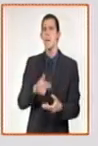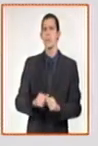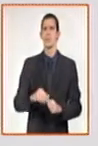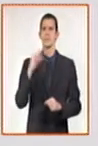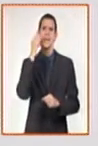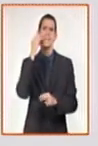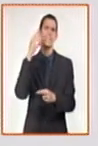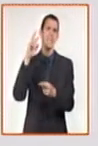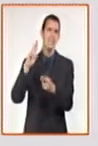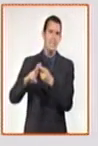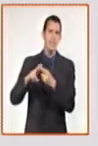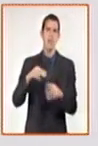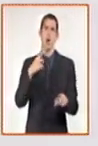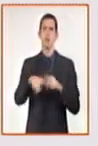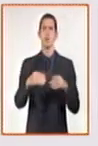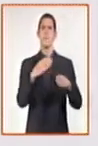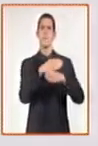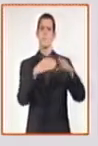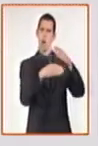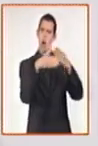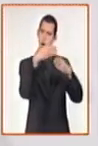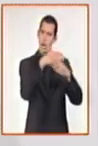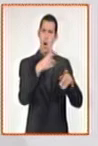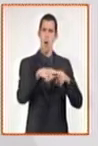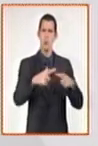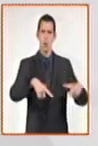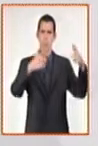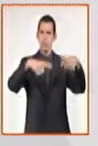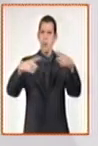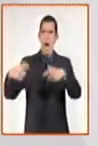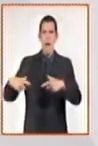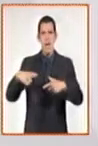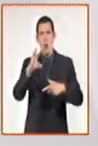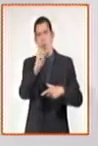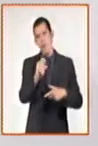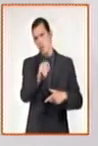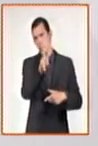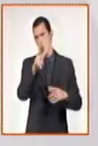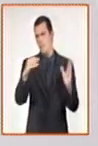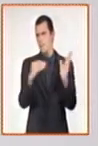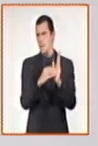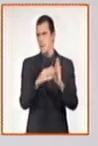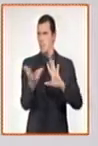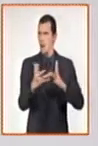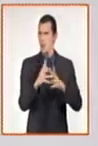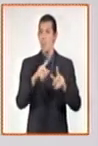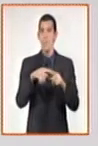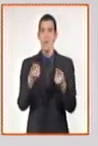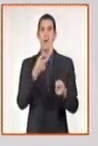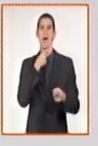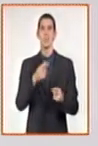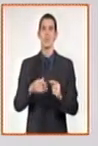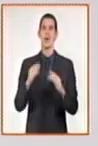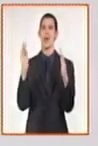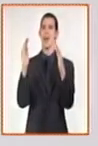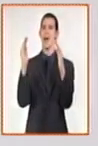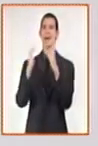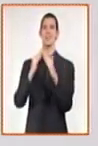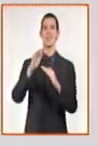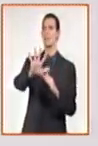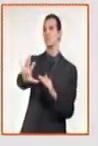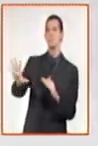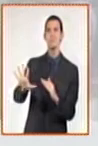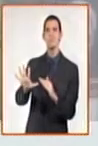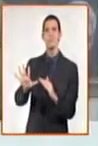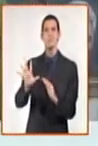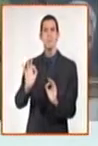cemento, techos de varios tipos, bloques, tanques, más de 2.000 tanques, porque no solamente fueron los tanques que se estuvieron averiando en las viviendas individuales